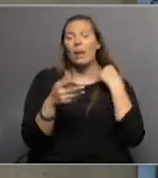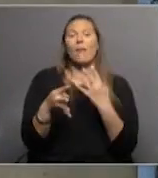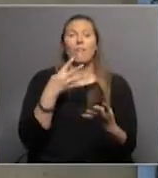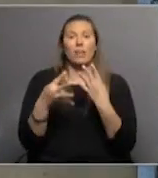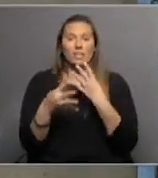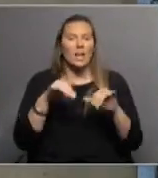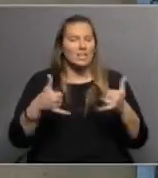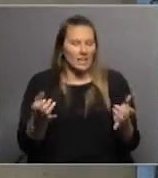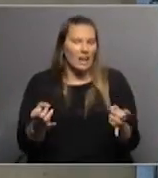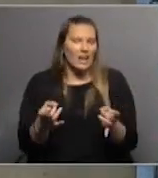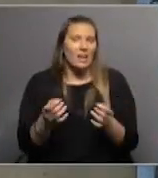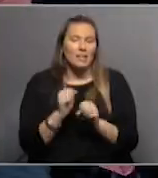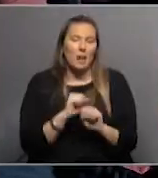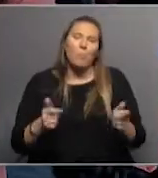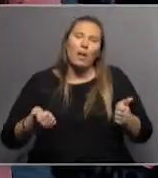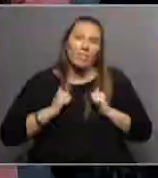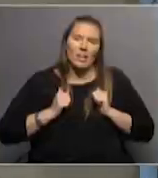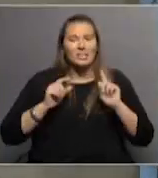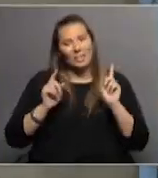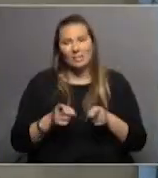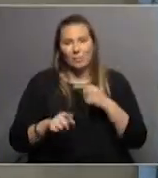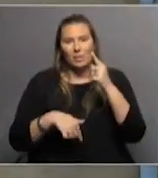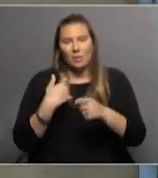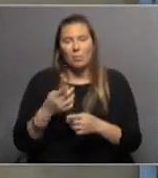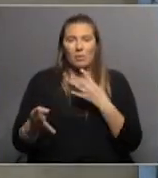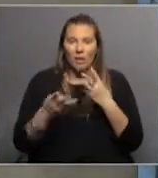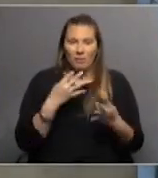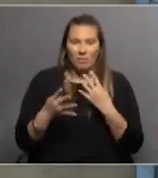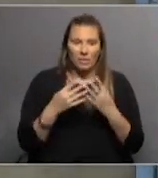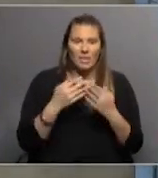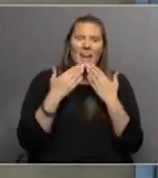Ya está. Y bueno, que puedas descansar después de la feria. Muchas gracias.